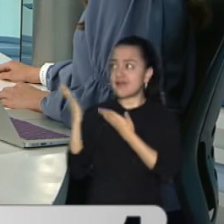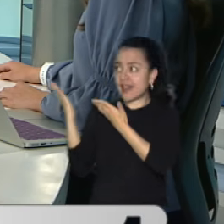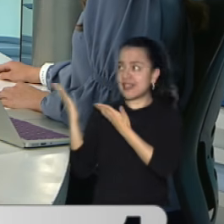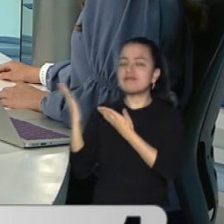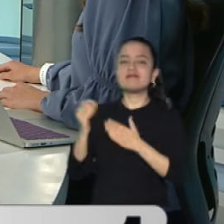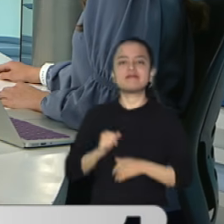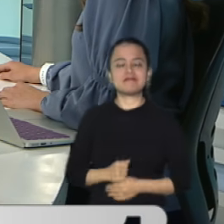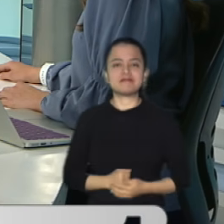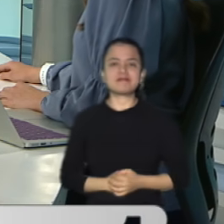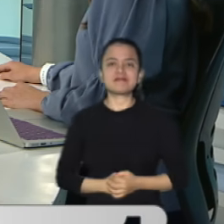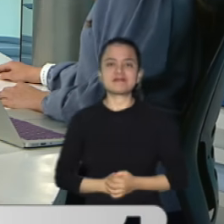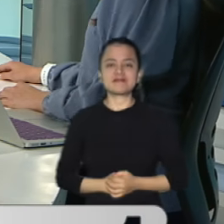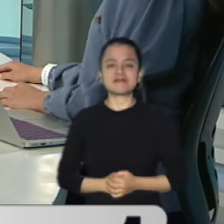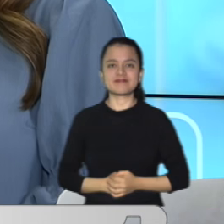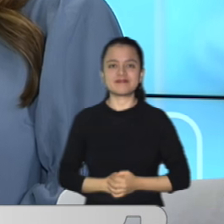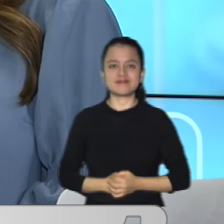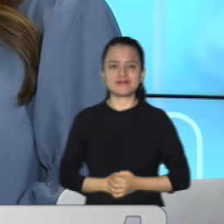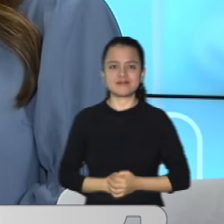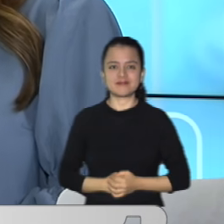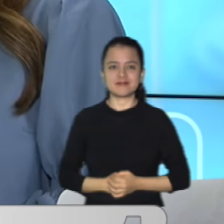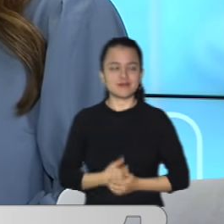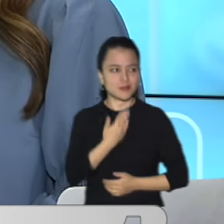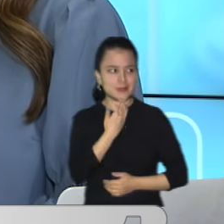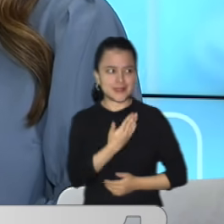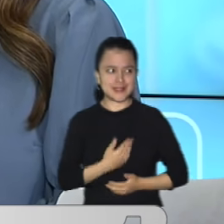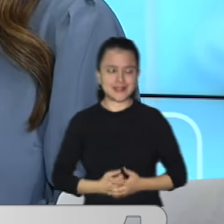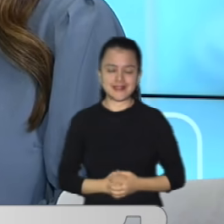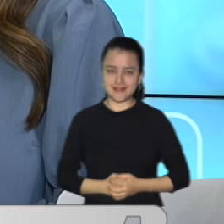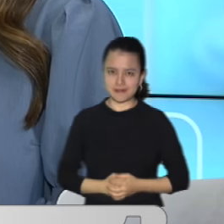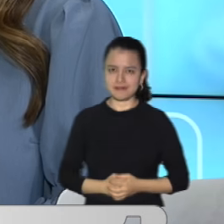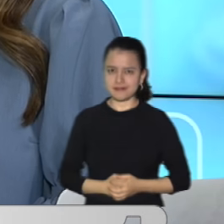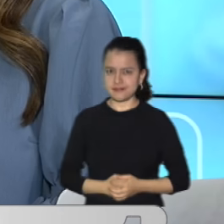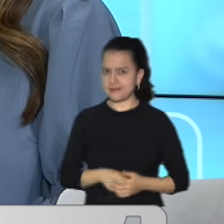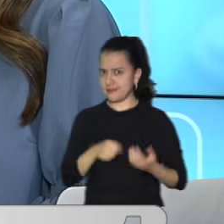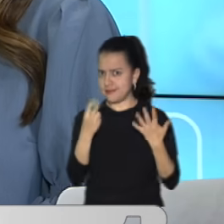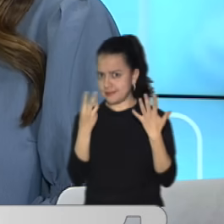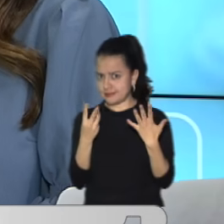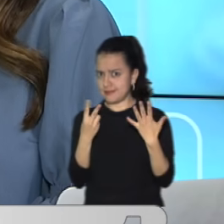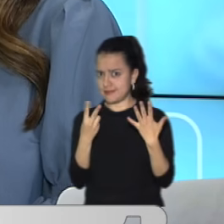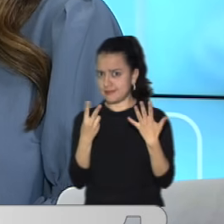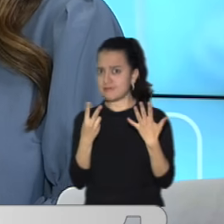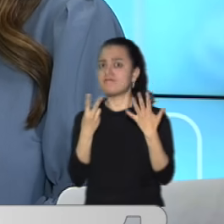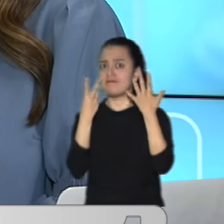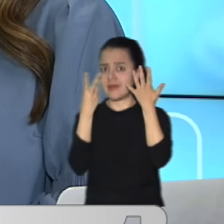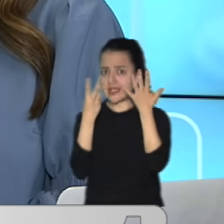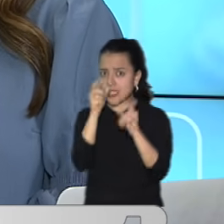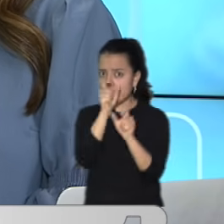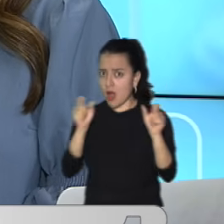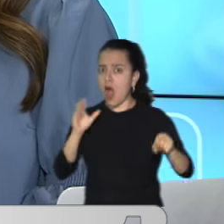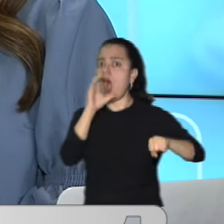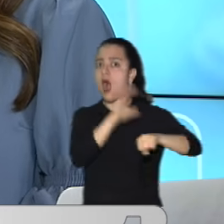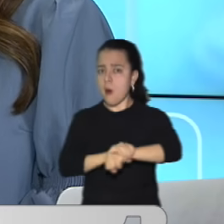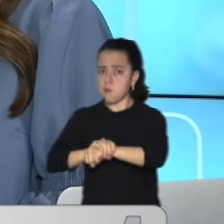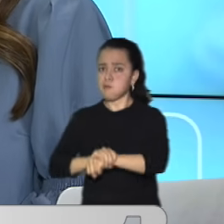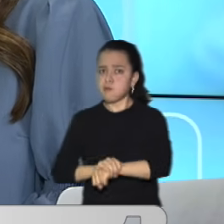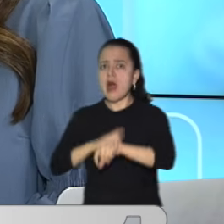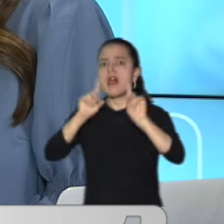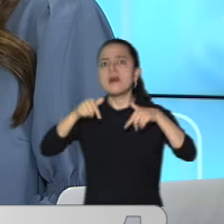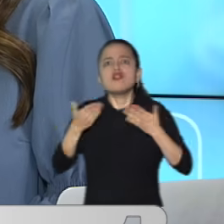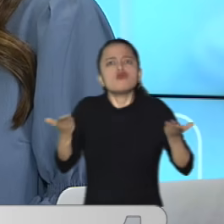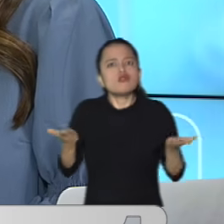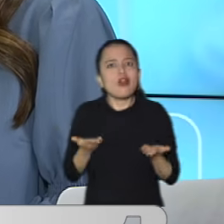para Noticentro 1 CMI. Stig, muchísimas gracias. Y capturan a 7 personas en Palmira, Valle del Cauca, por estar